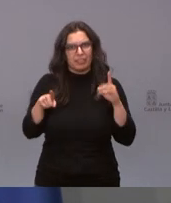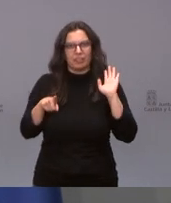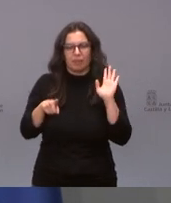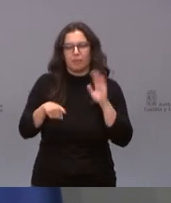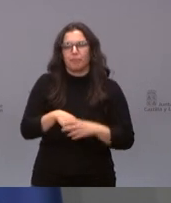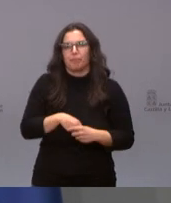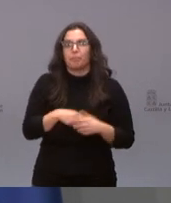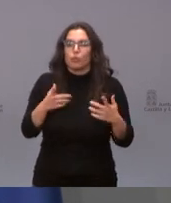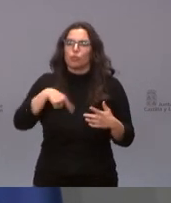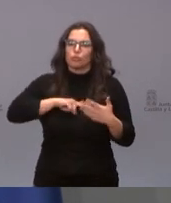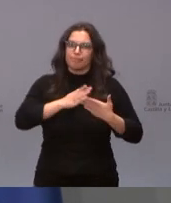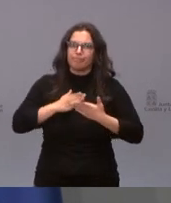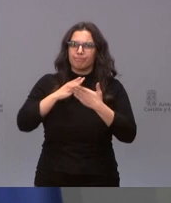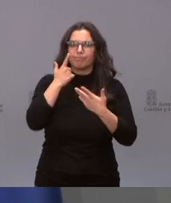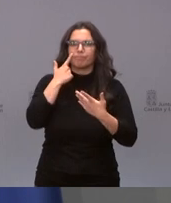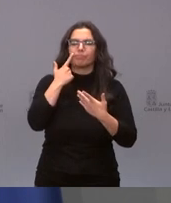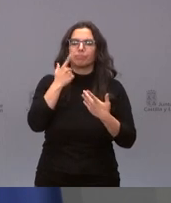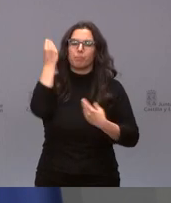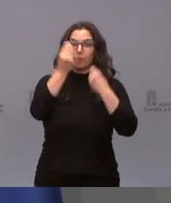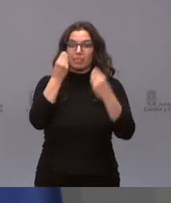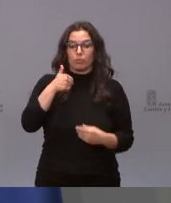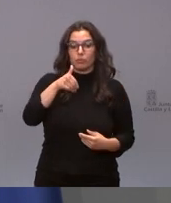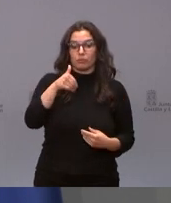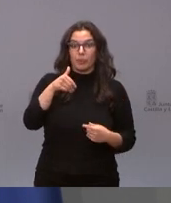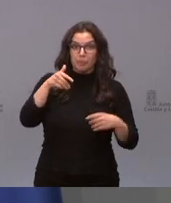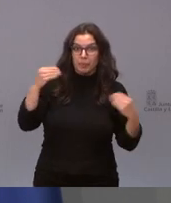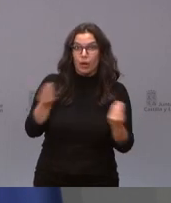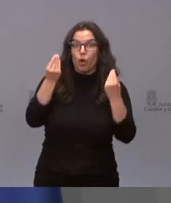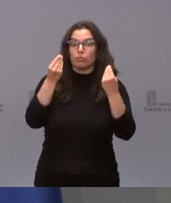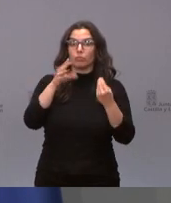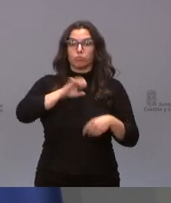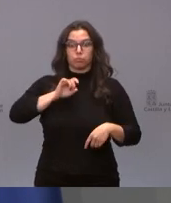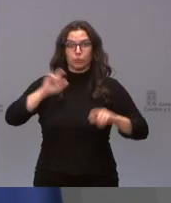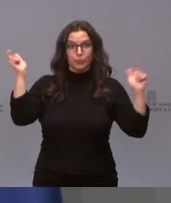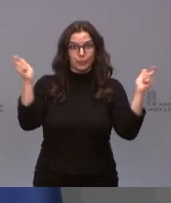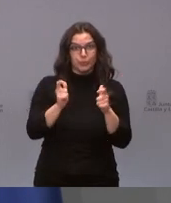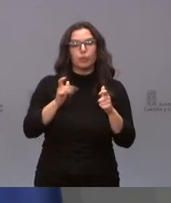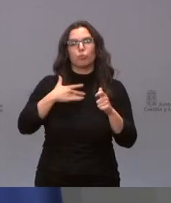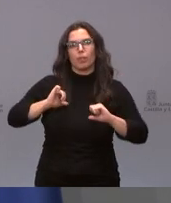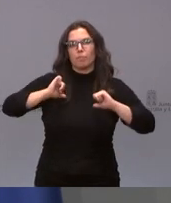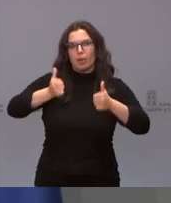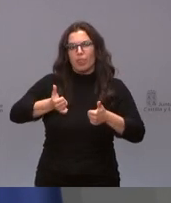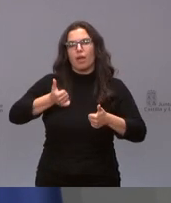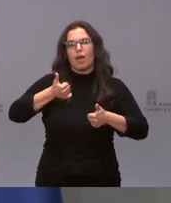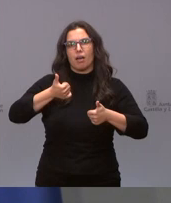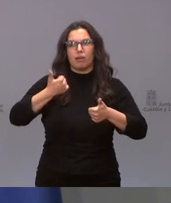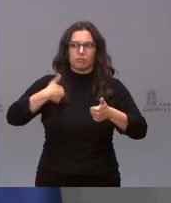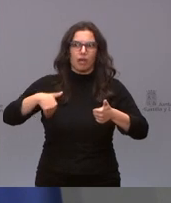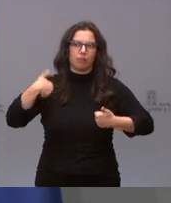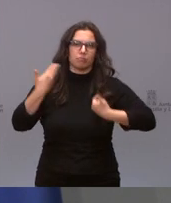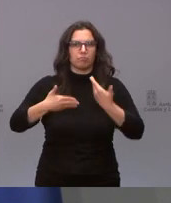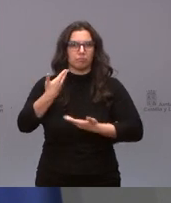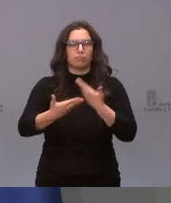estamos en ello y creemos que en el momento de que esto vaya bajando podamos establecer ya la